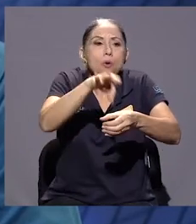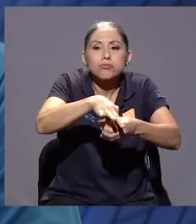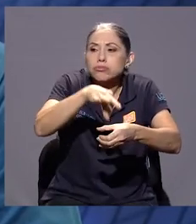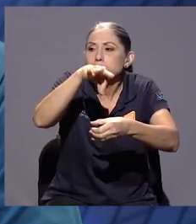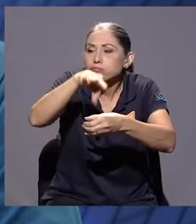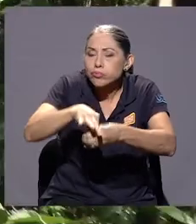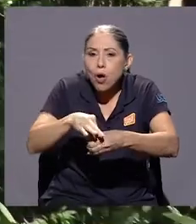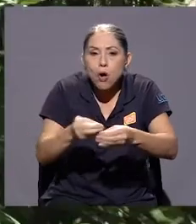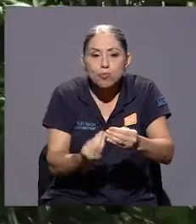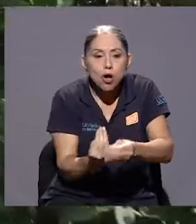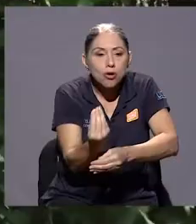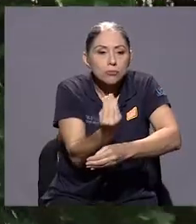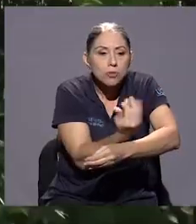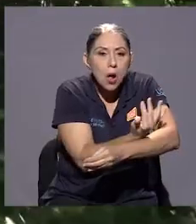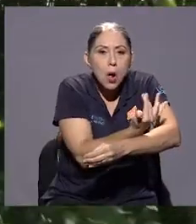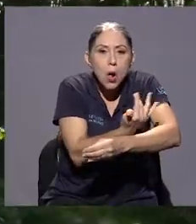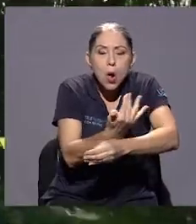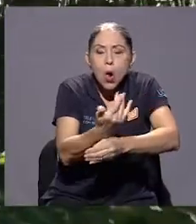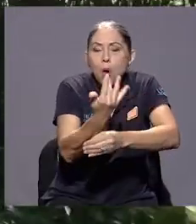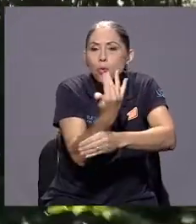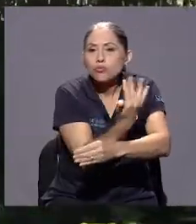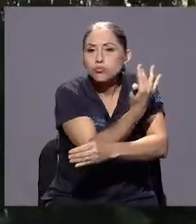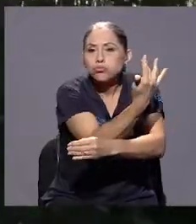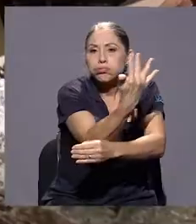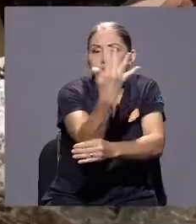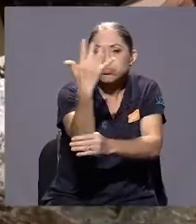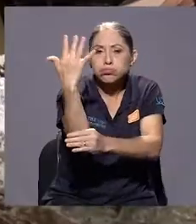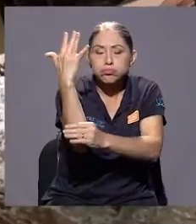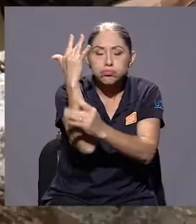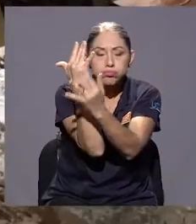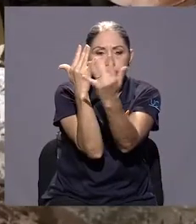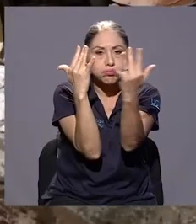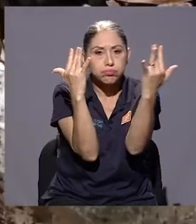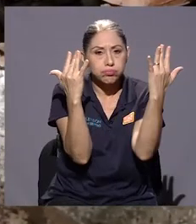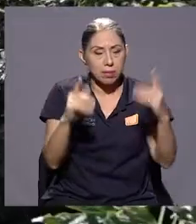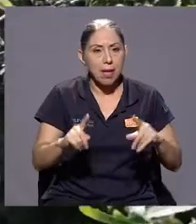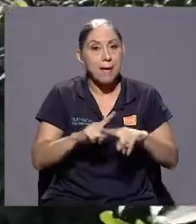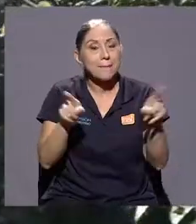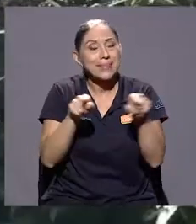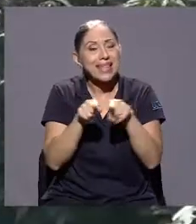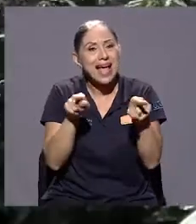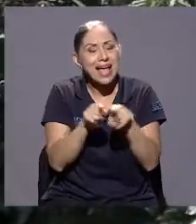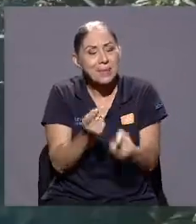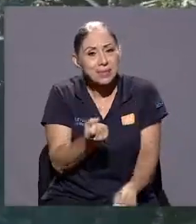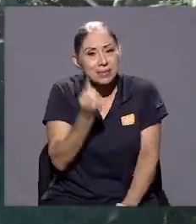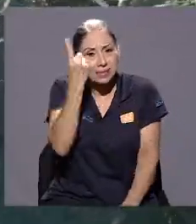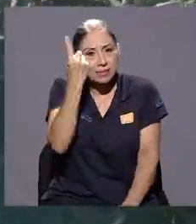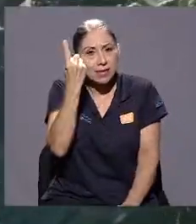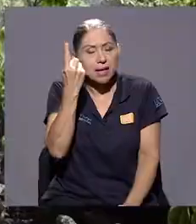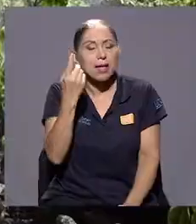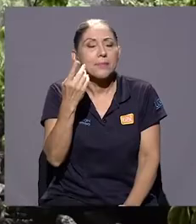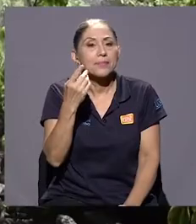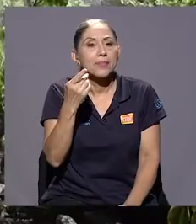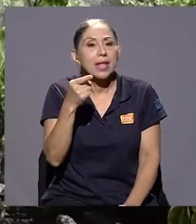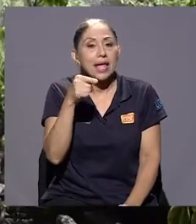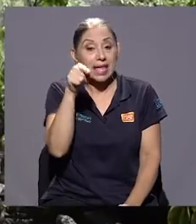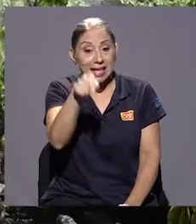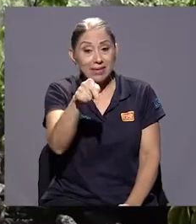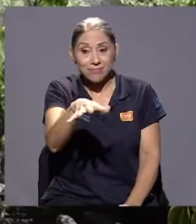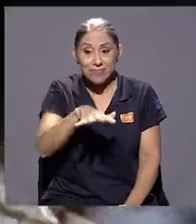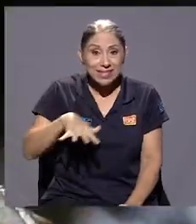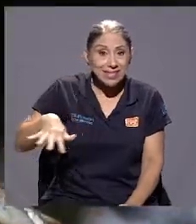diversidad pero una otra manera entendiendo también que transformar el entorno de ríos